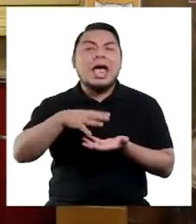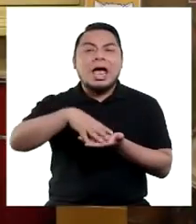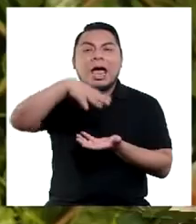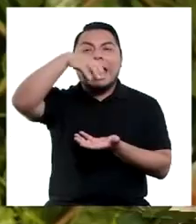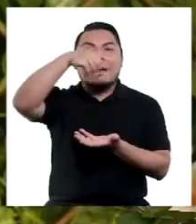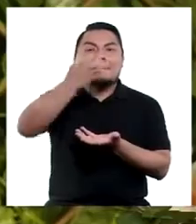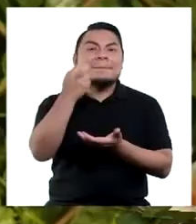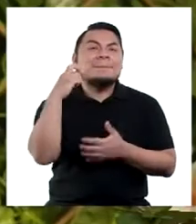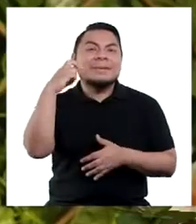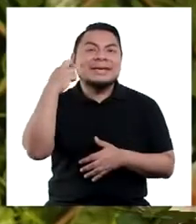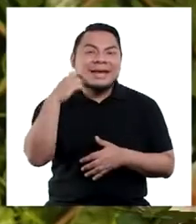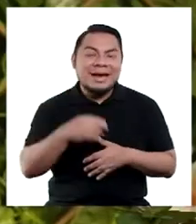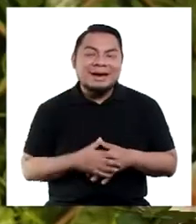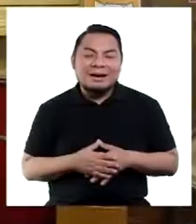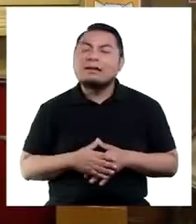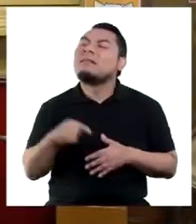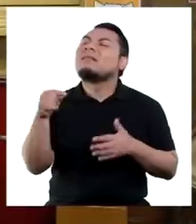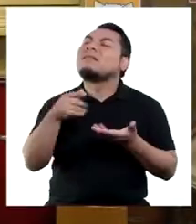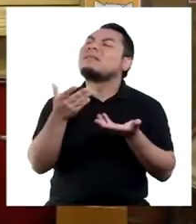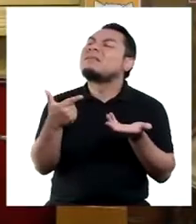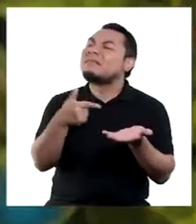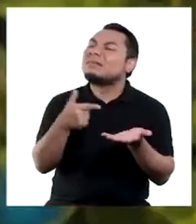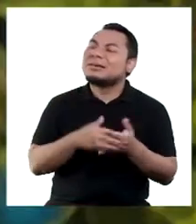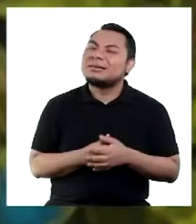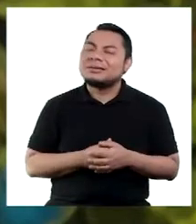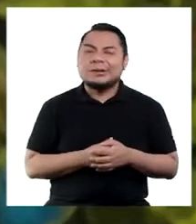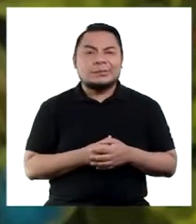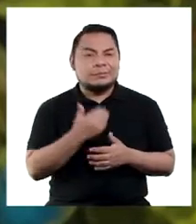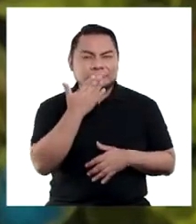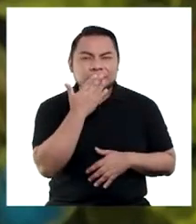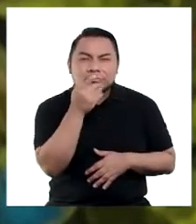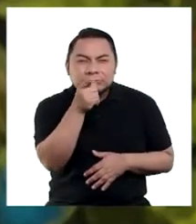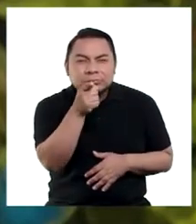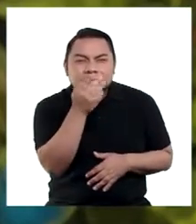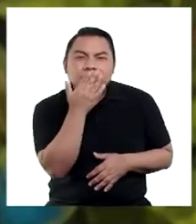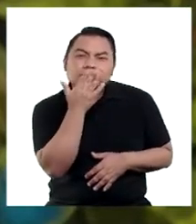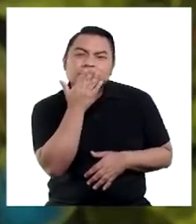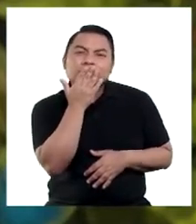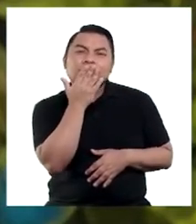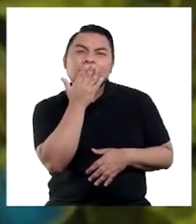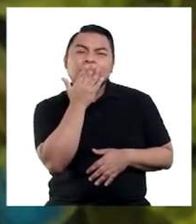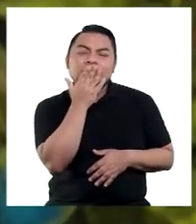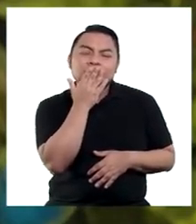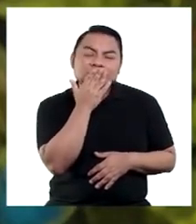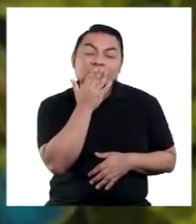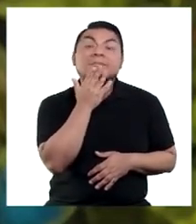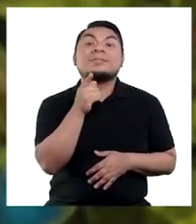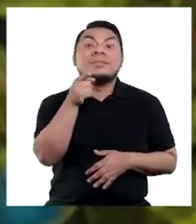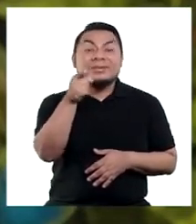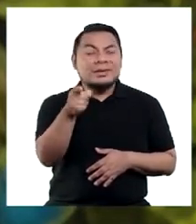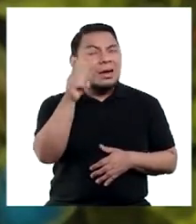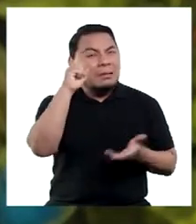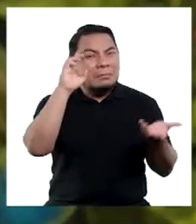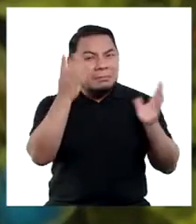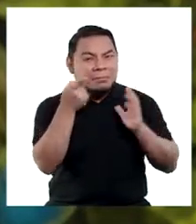está pistas y ahora y a ver